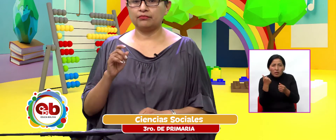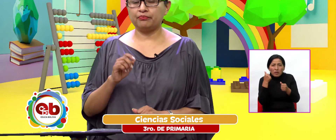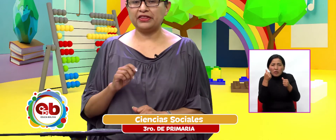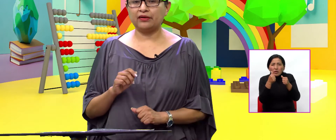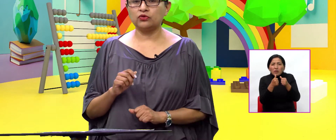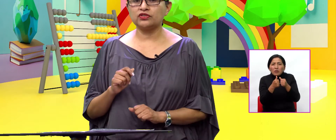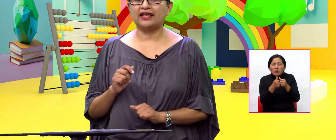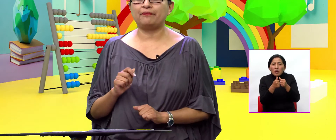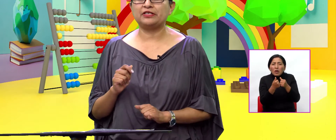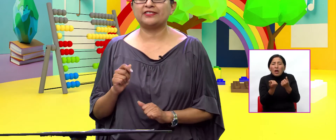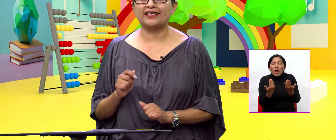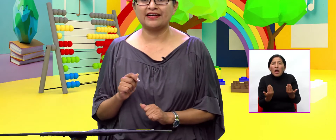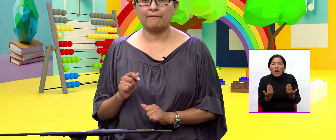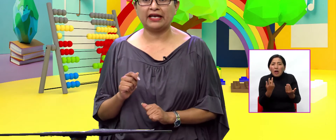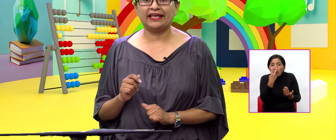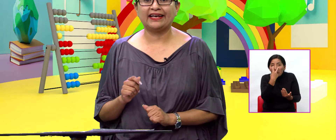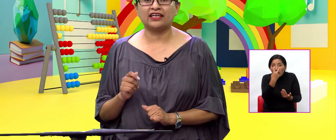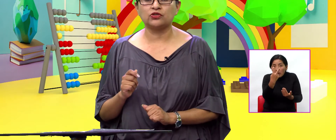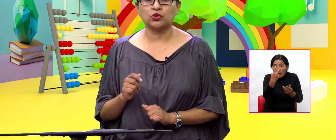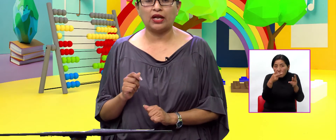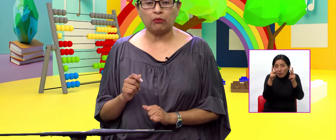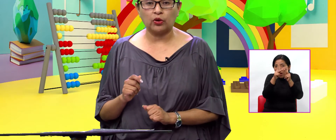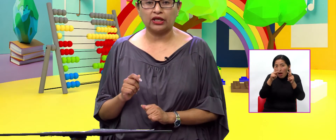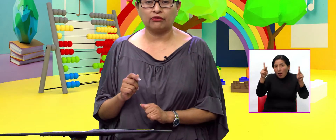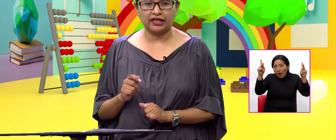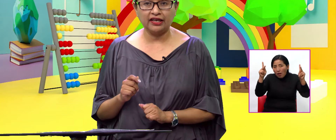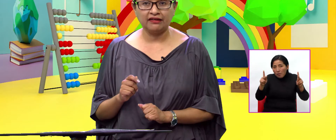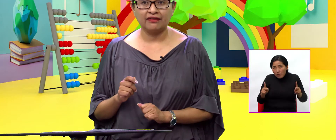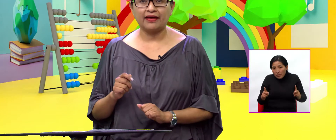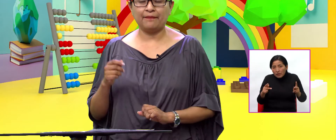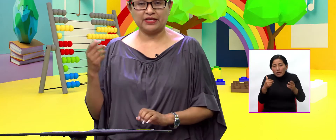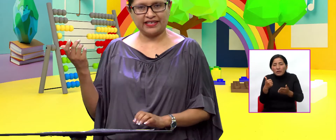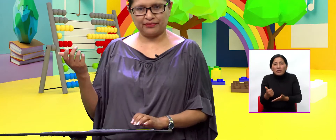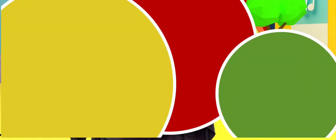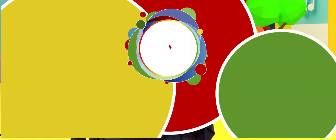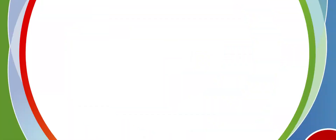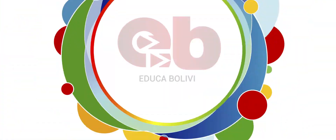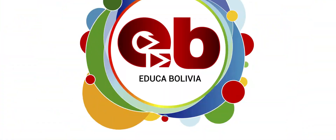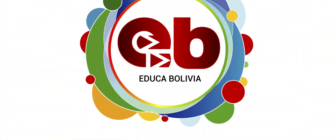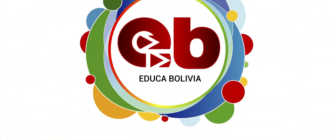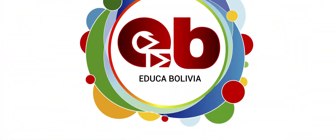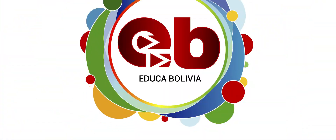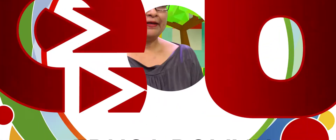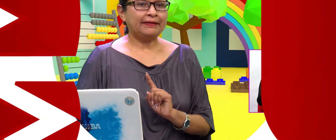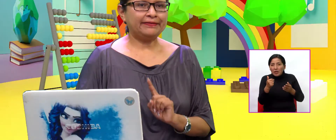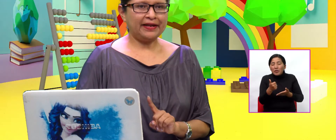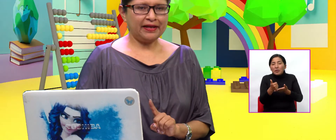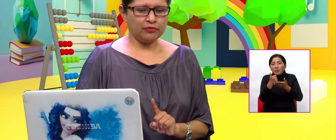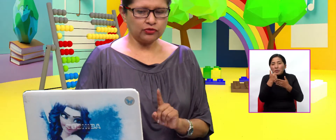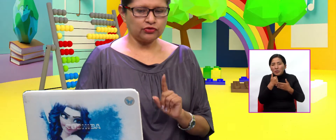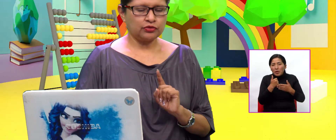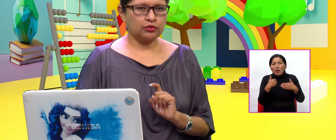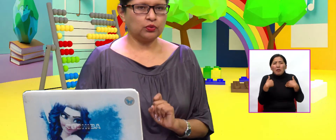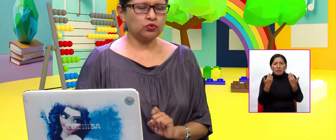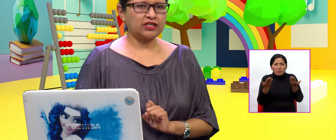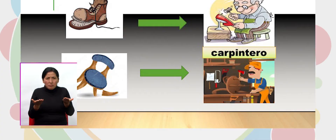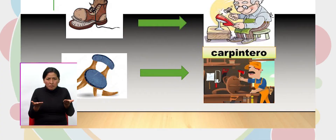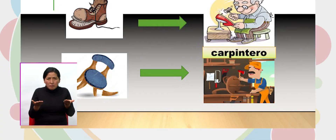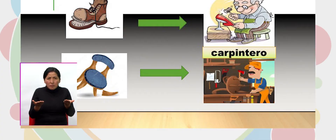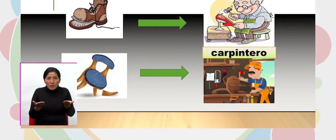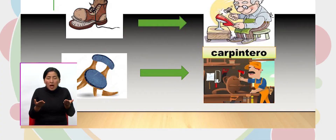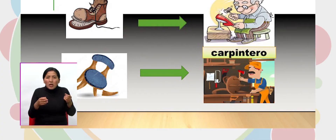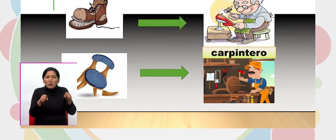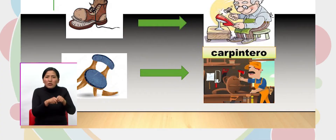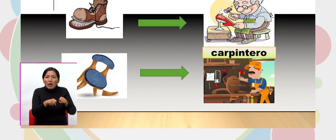Pidamos a la pizarra mágica que nos colabore, ¿ok? Empecemos Tenemos un